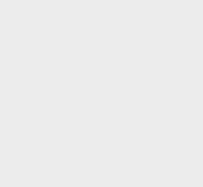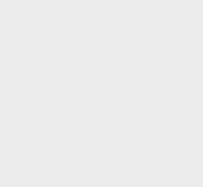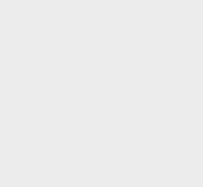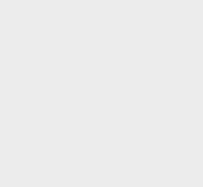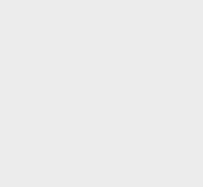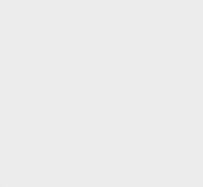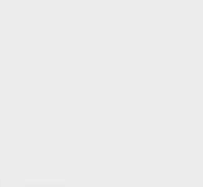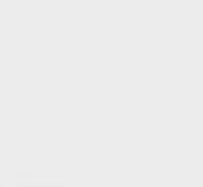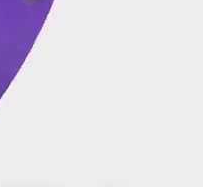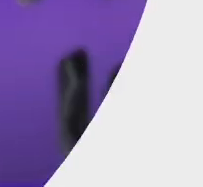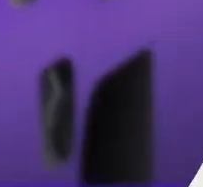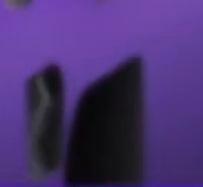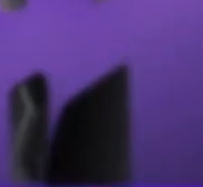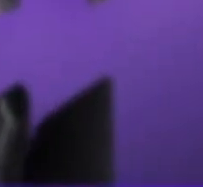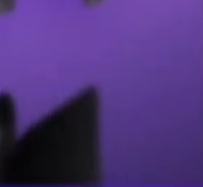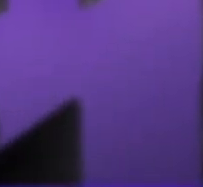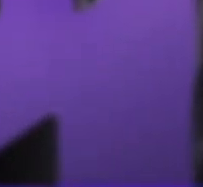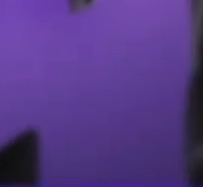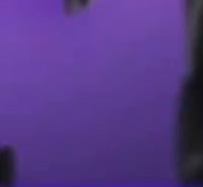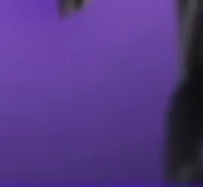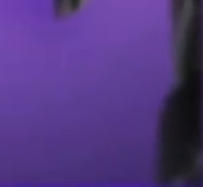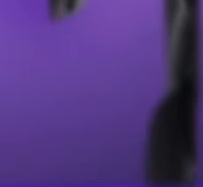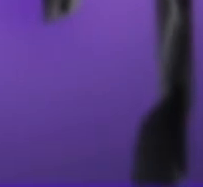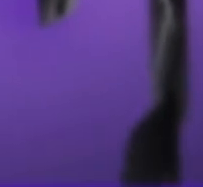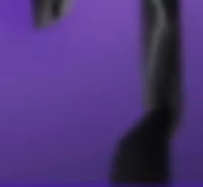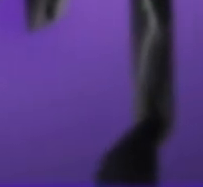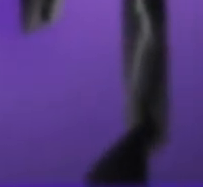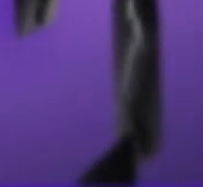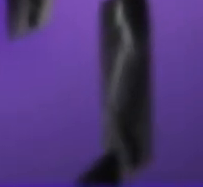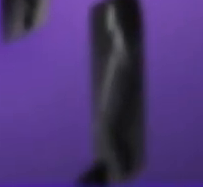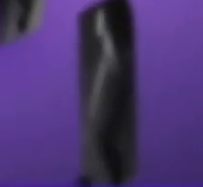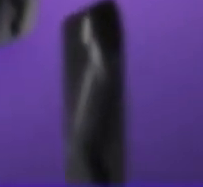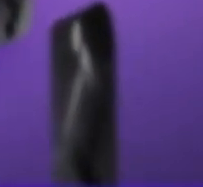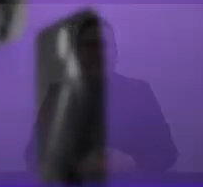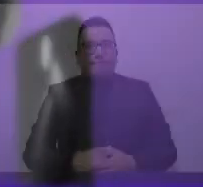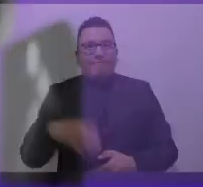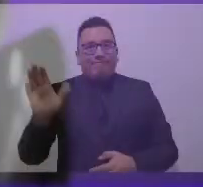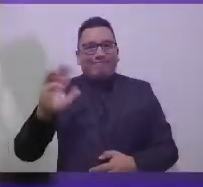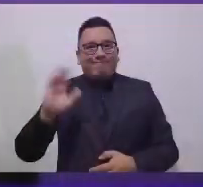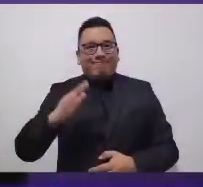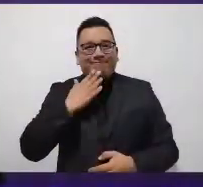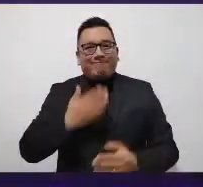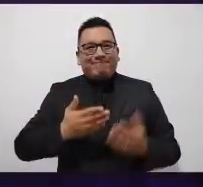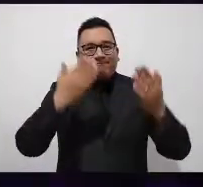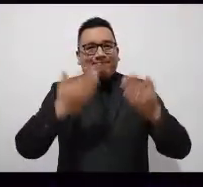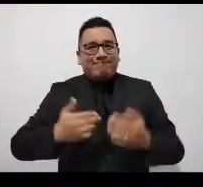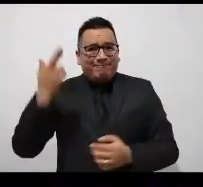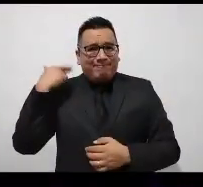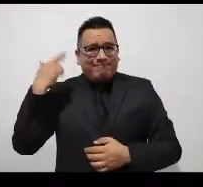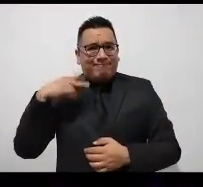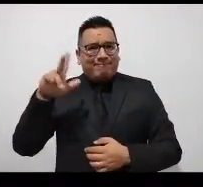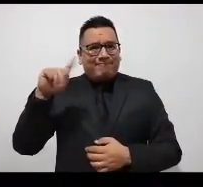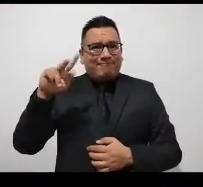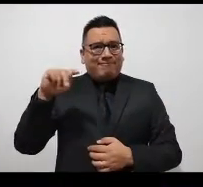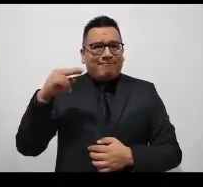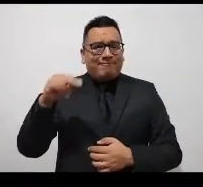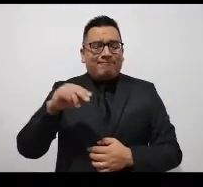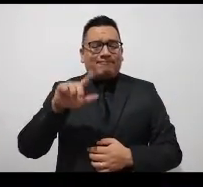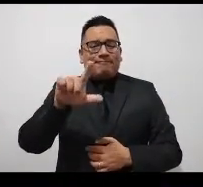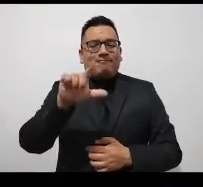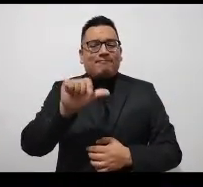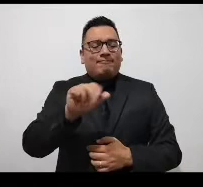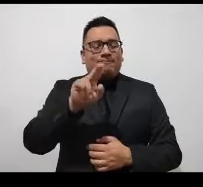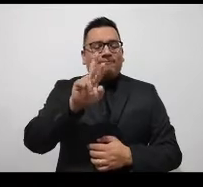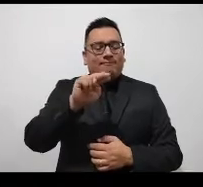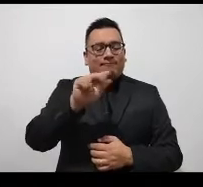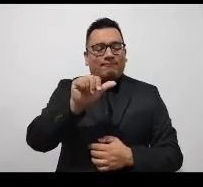Los temas democrático-electorales al alcance de la ciudadanía. Hola, ¿qué tal? Bienvenidos a su programa La Urna,